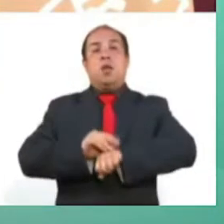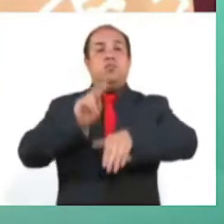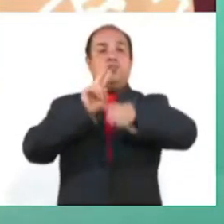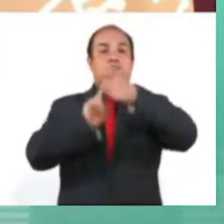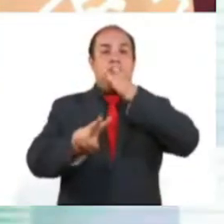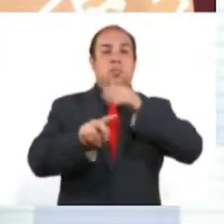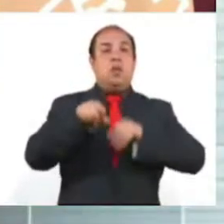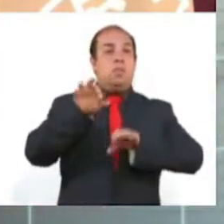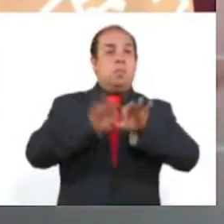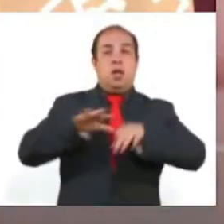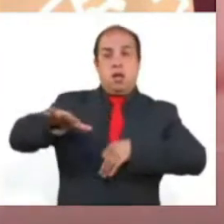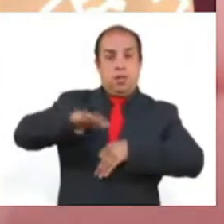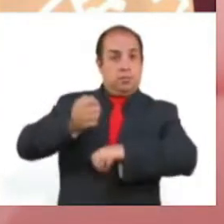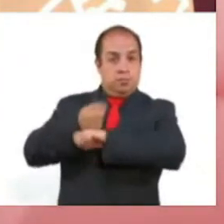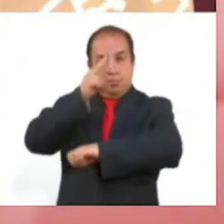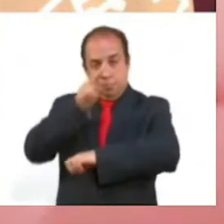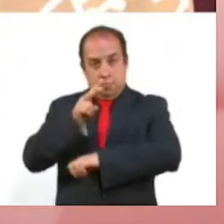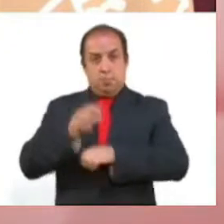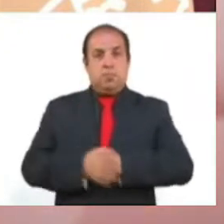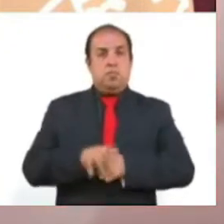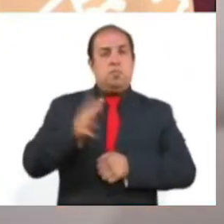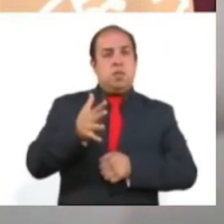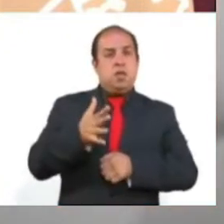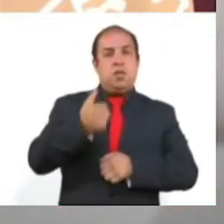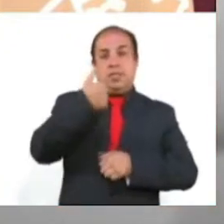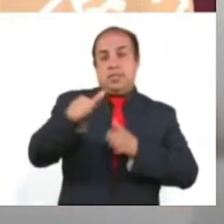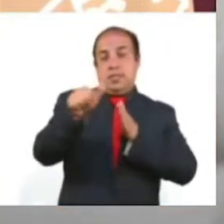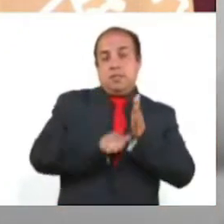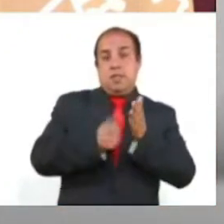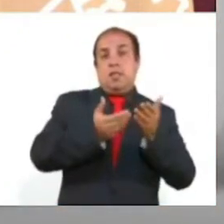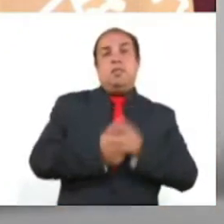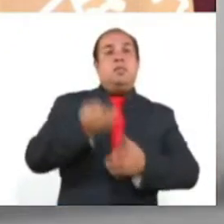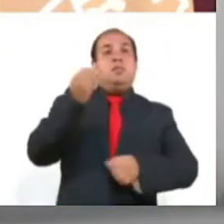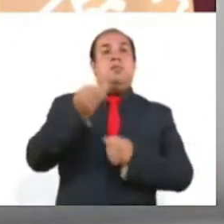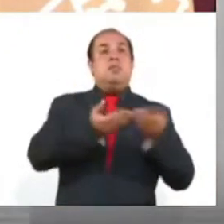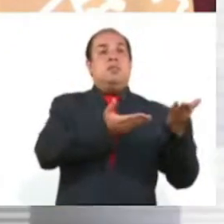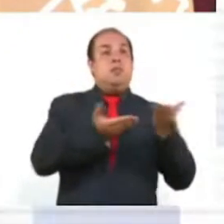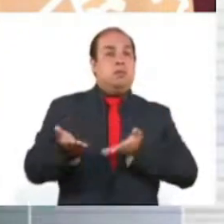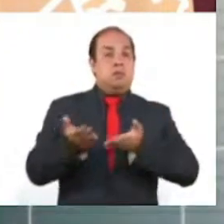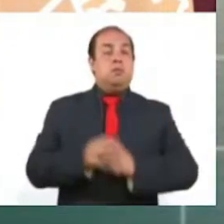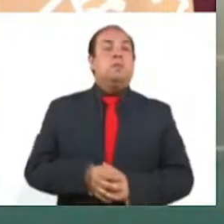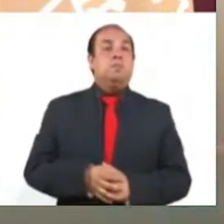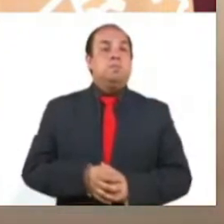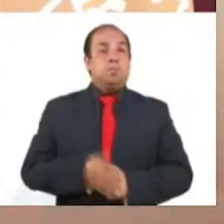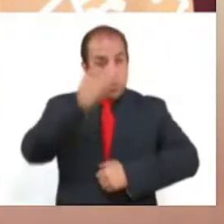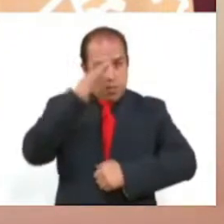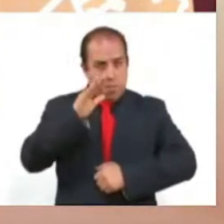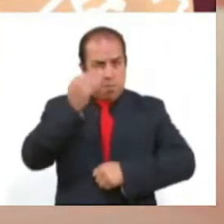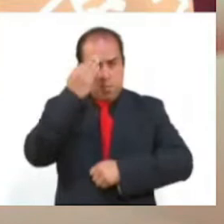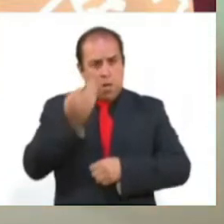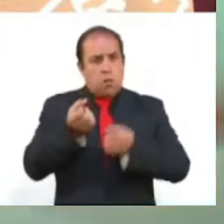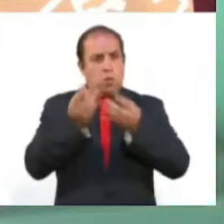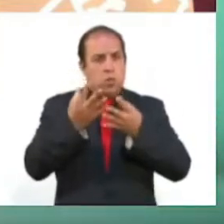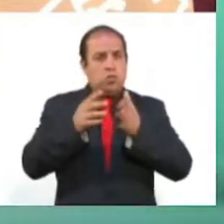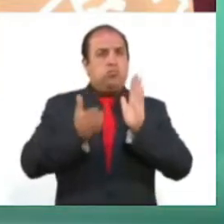esa parte porque los trolebuses tardan alrededor de seis meses entonces ya que sepamos exactamente los tiempos de